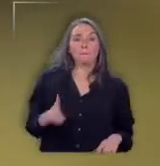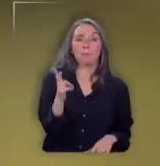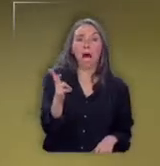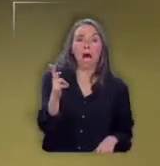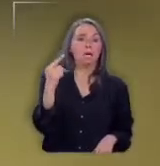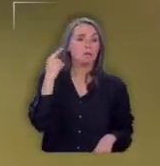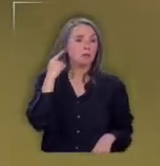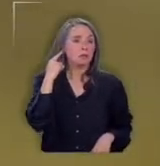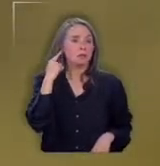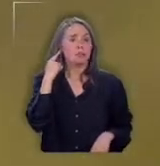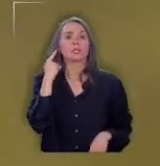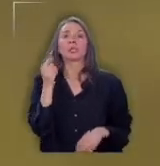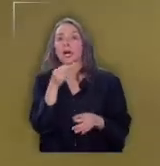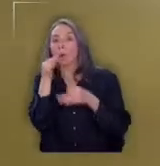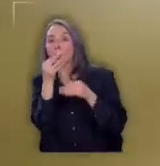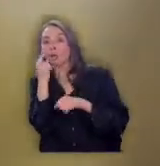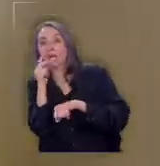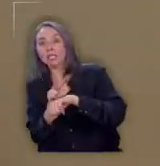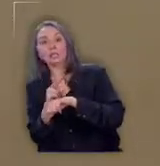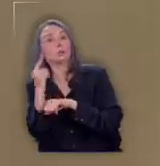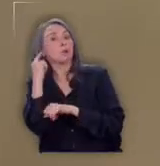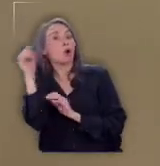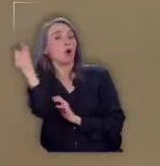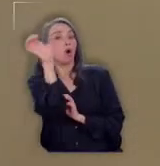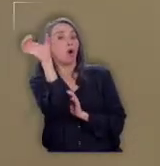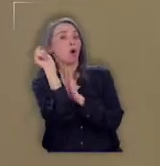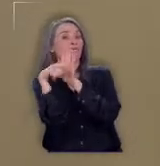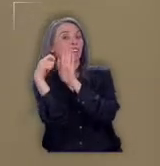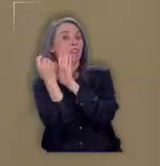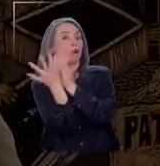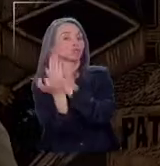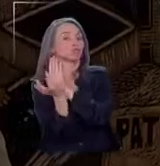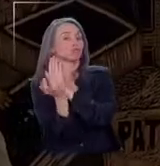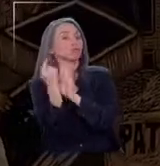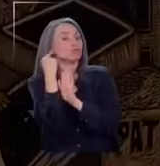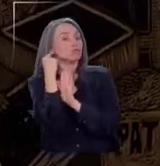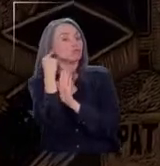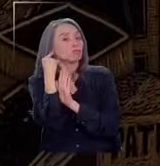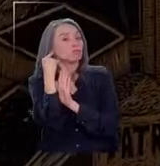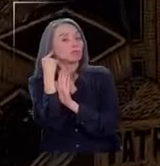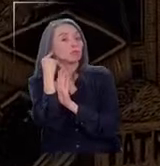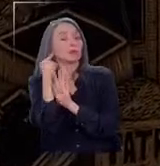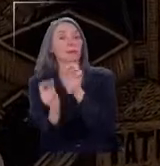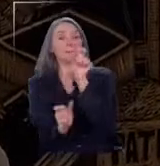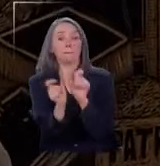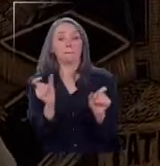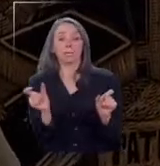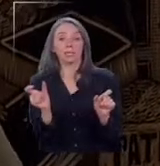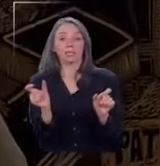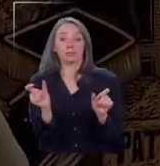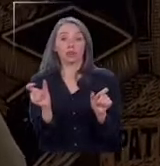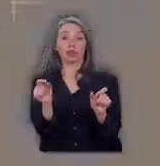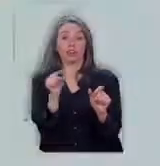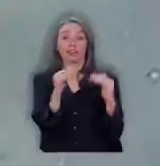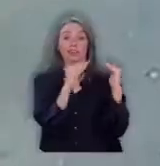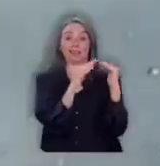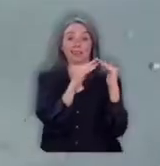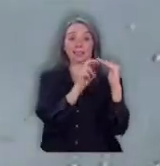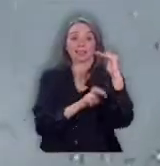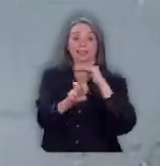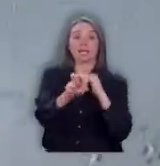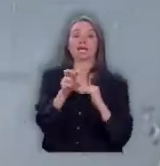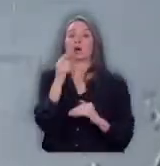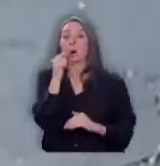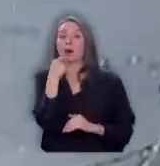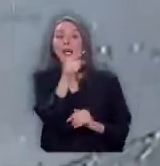tiene testimonios los audios señalan de que hubo disparos eh de personas que salieron de ese domicilio Ellos